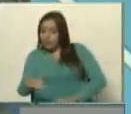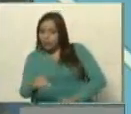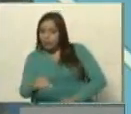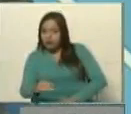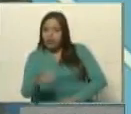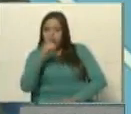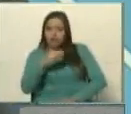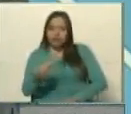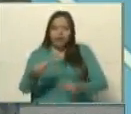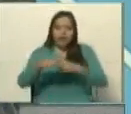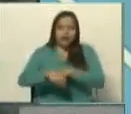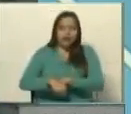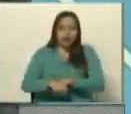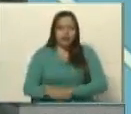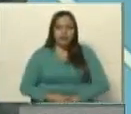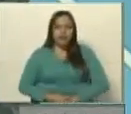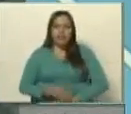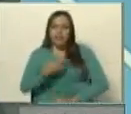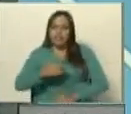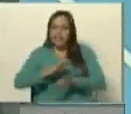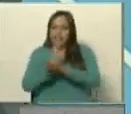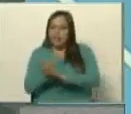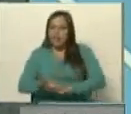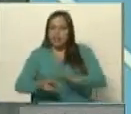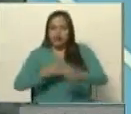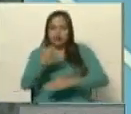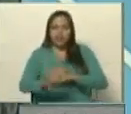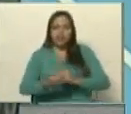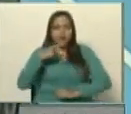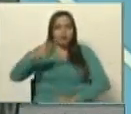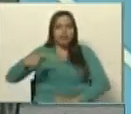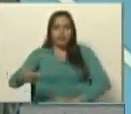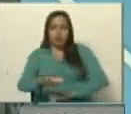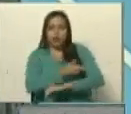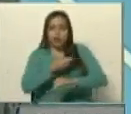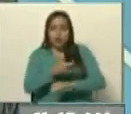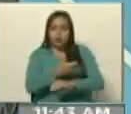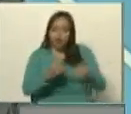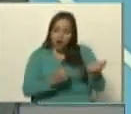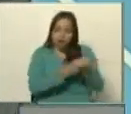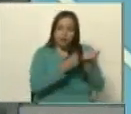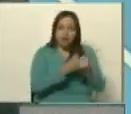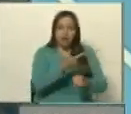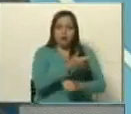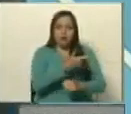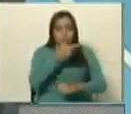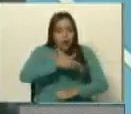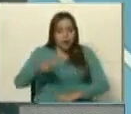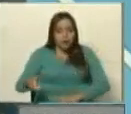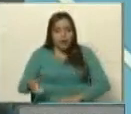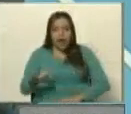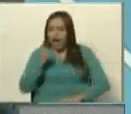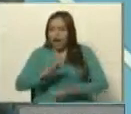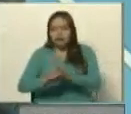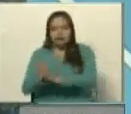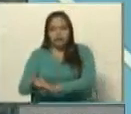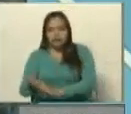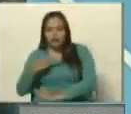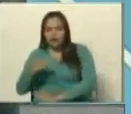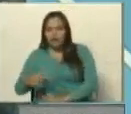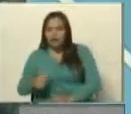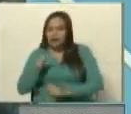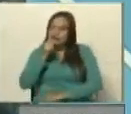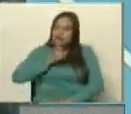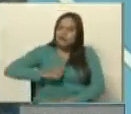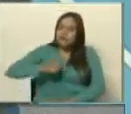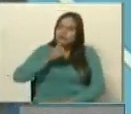de extirpar al proyecto político de gobierno con el pueblo, ha fracasado. Hemos resistido todos estos años